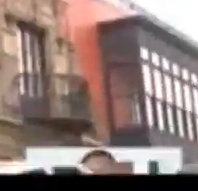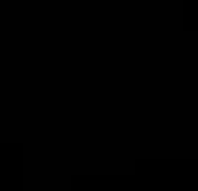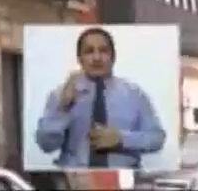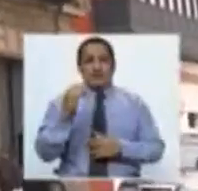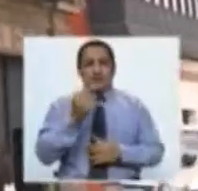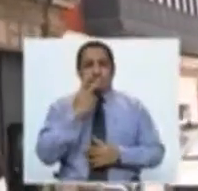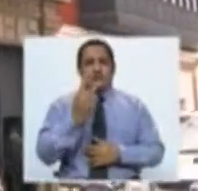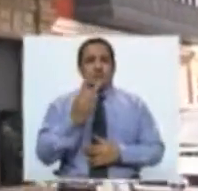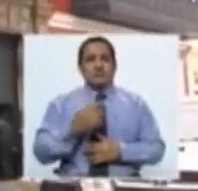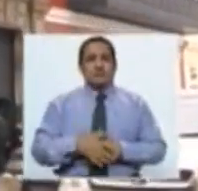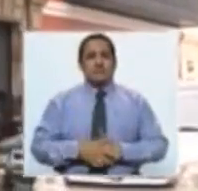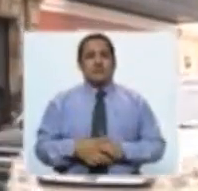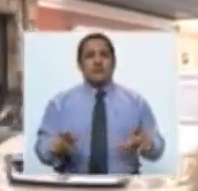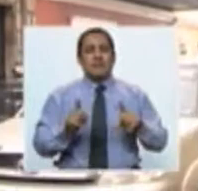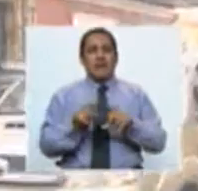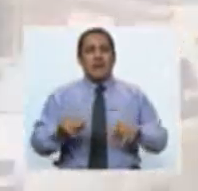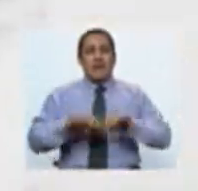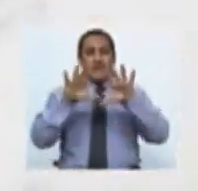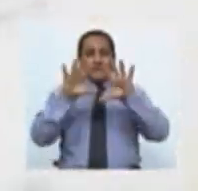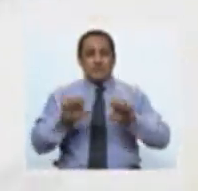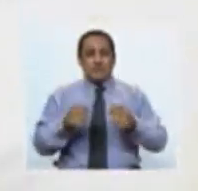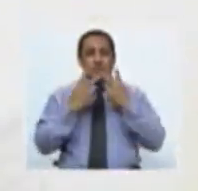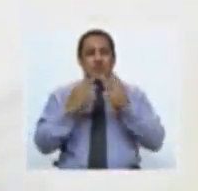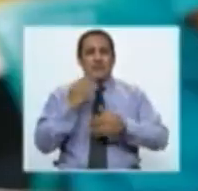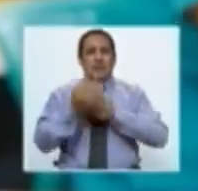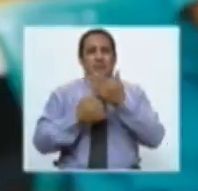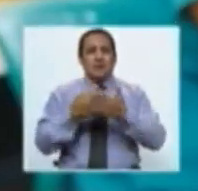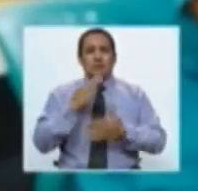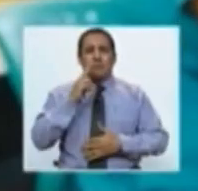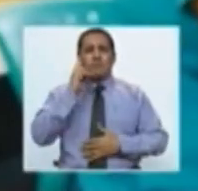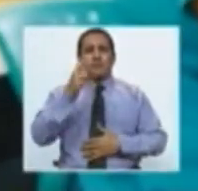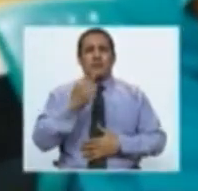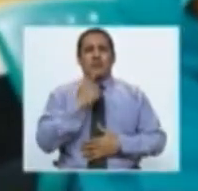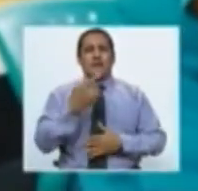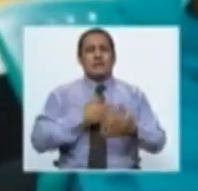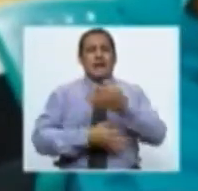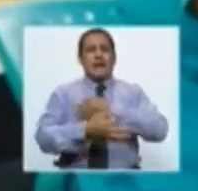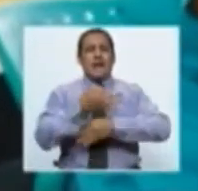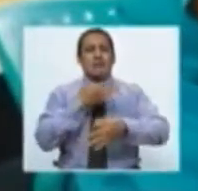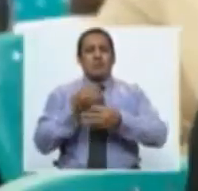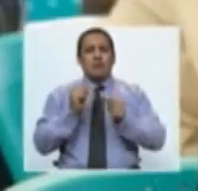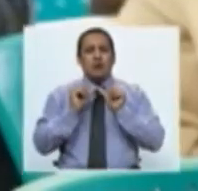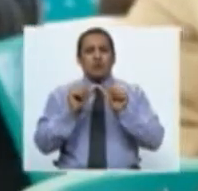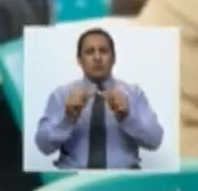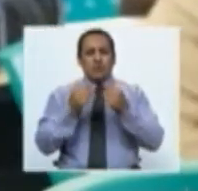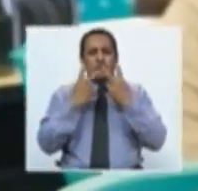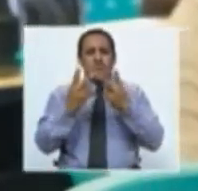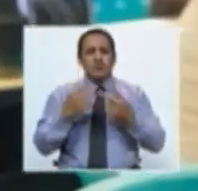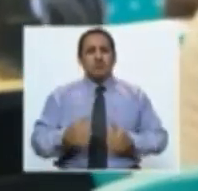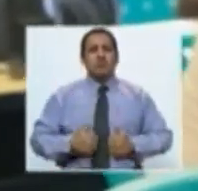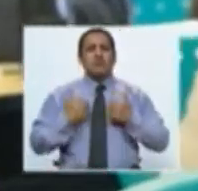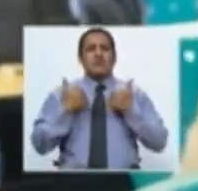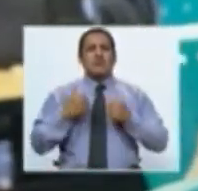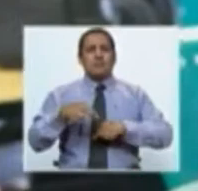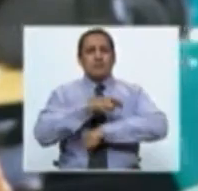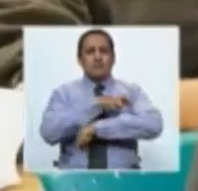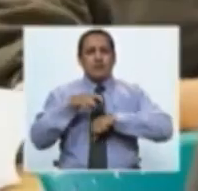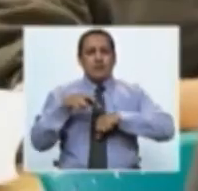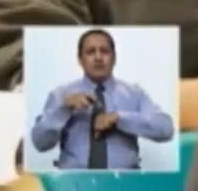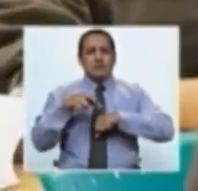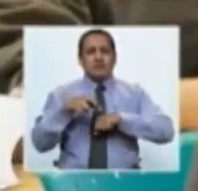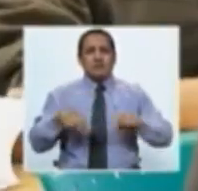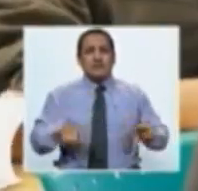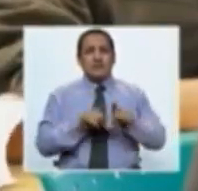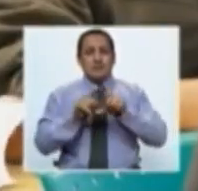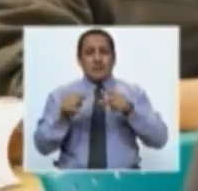Tribunal Constitucional. La evaluación del desempeño docente es condición para la permanencia en la carrera pública